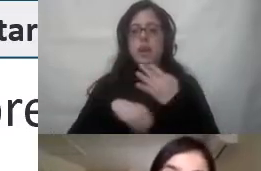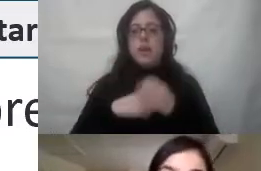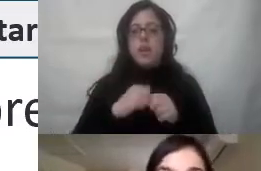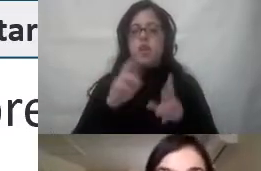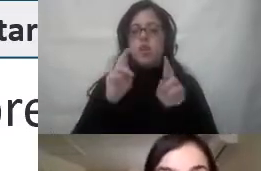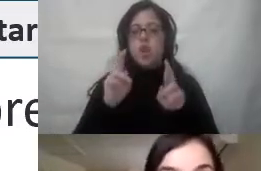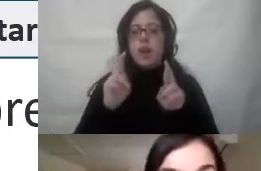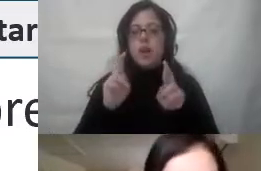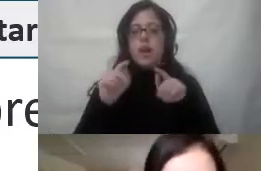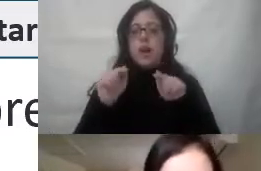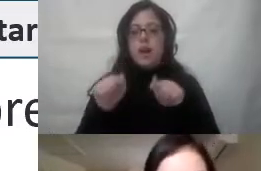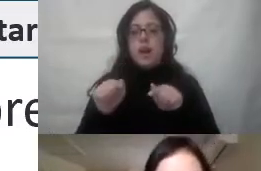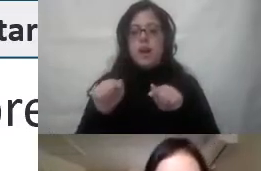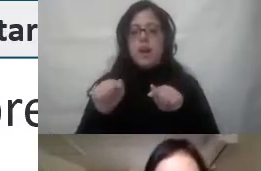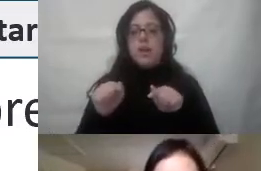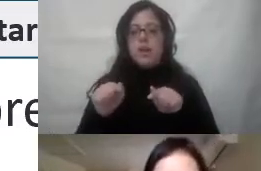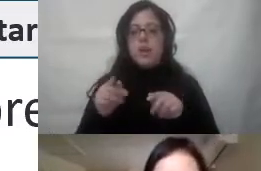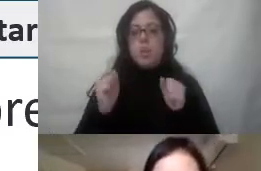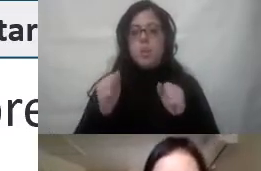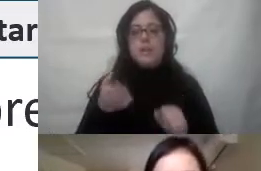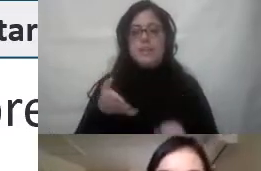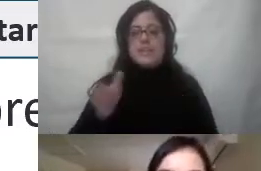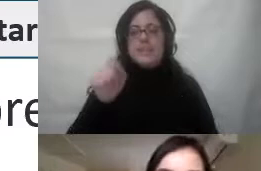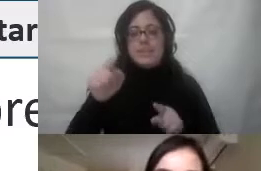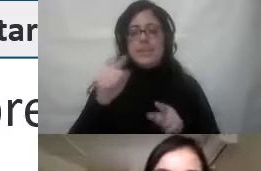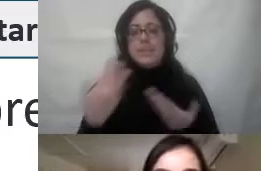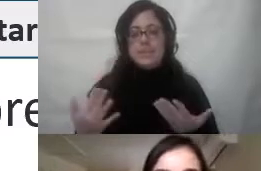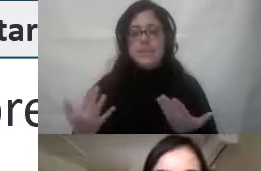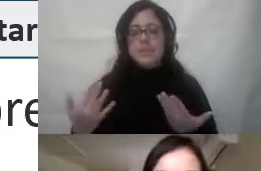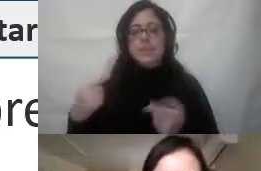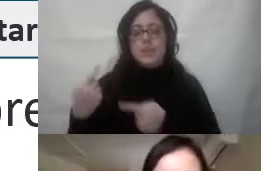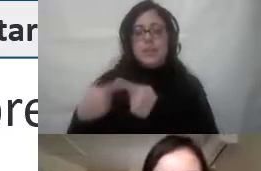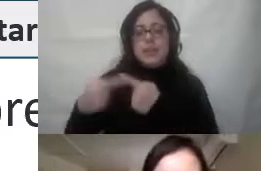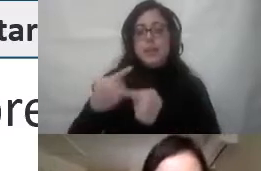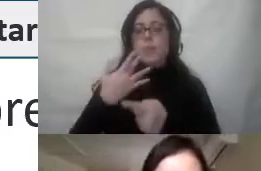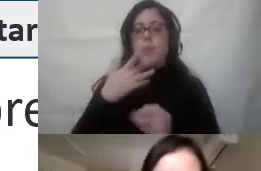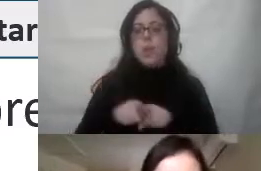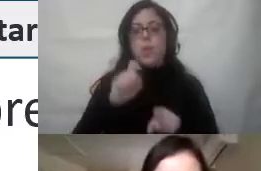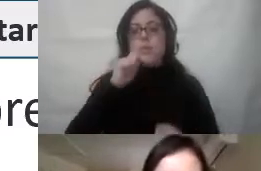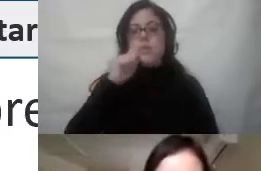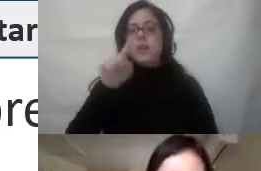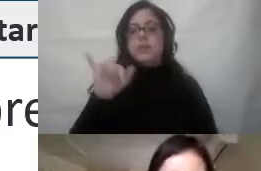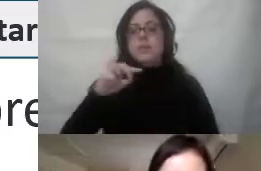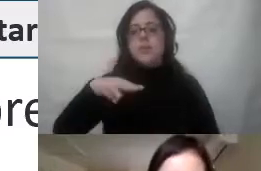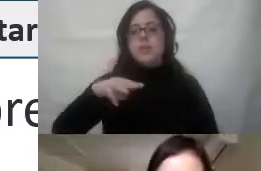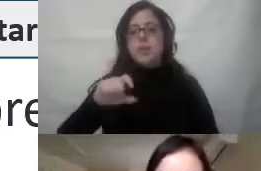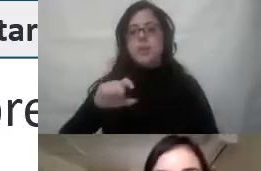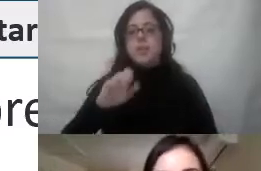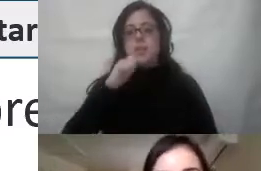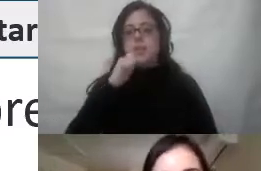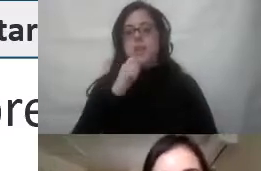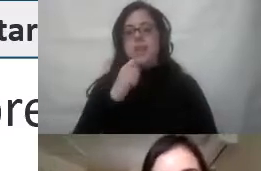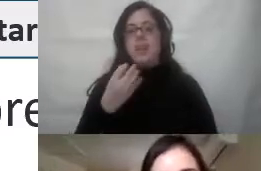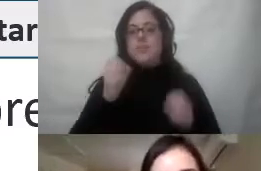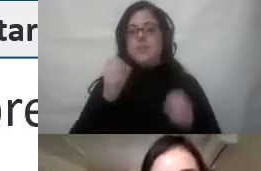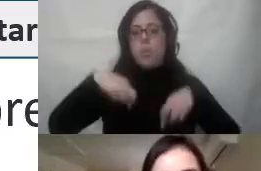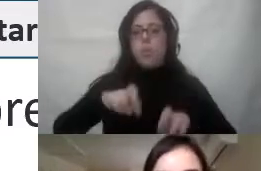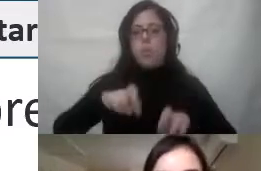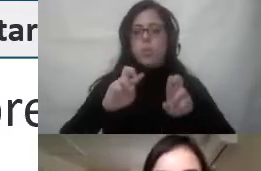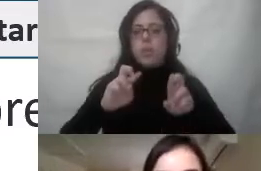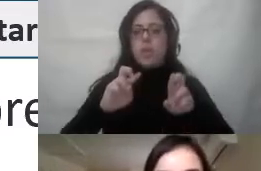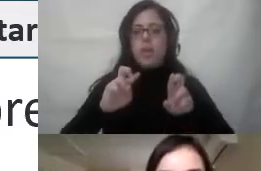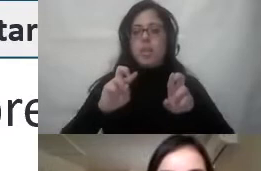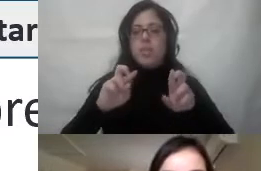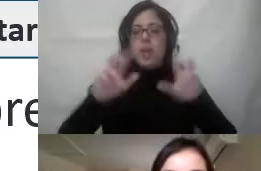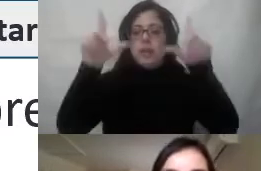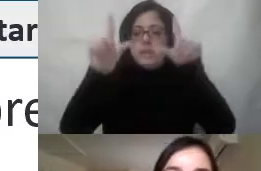esperemos que esta tradición continúe, porque el CIMSE como herramienta da muy pocas oportunidades de que